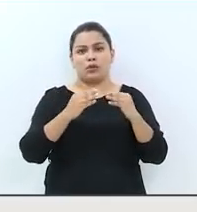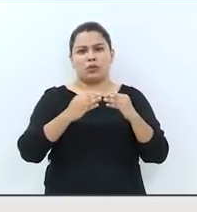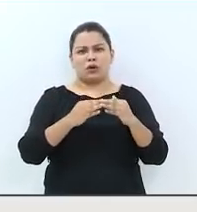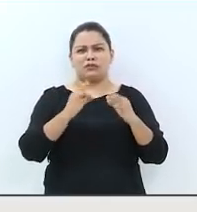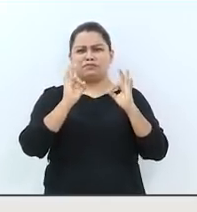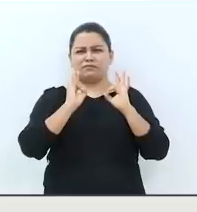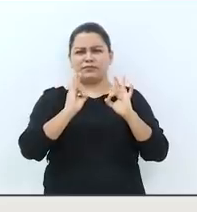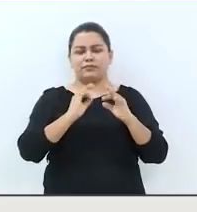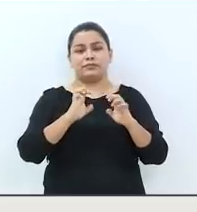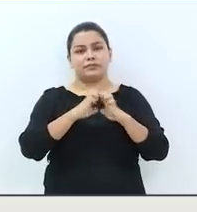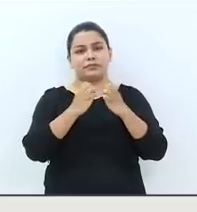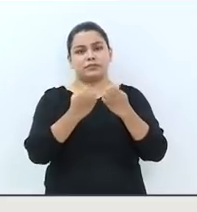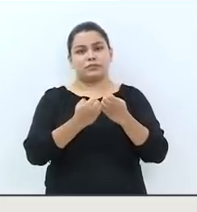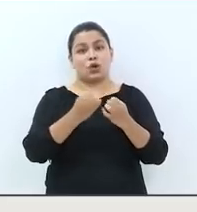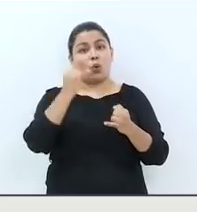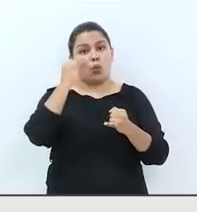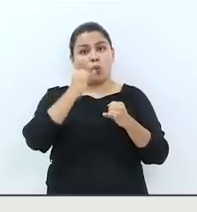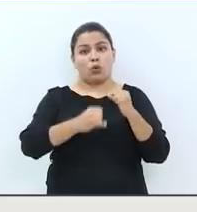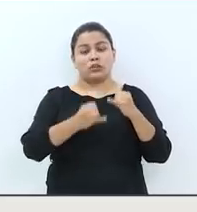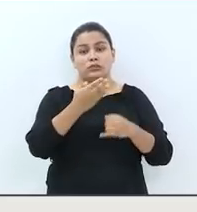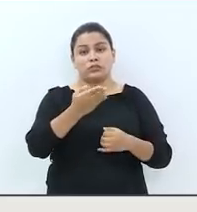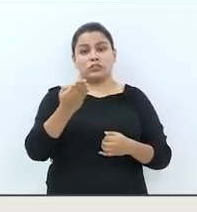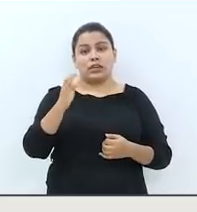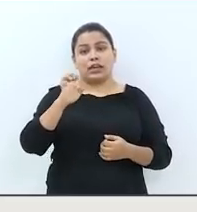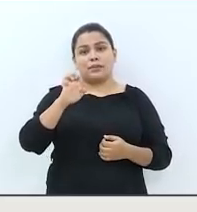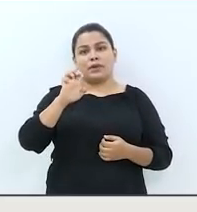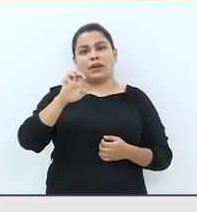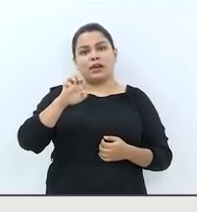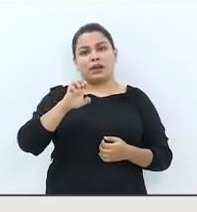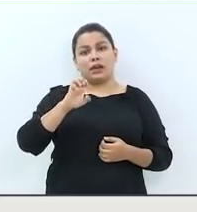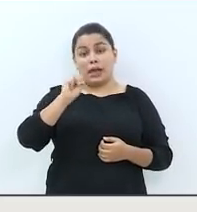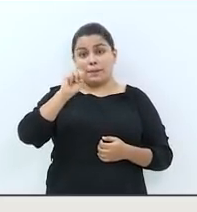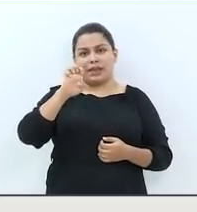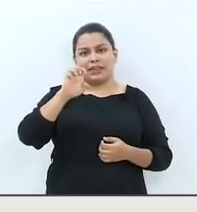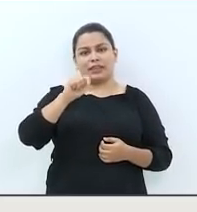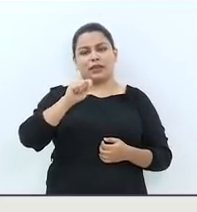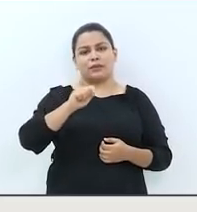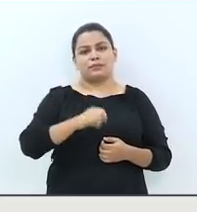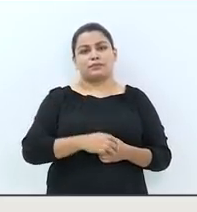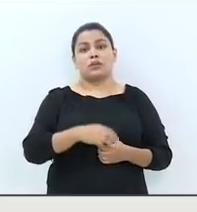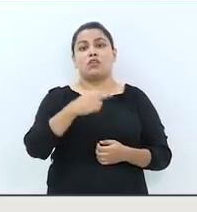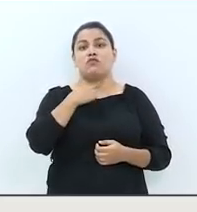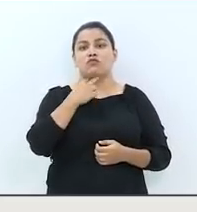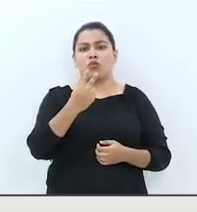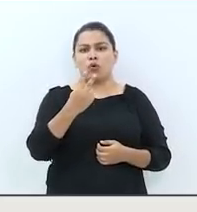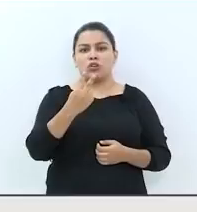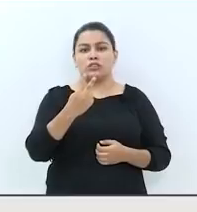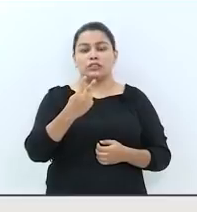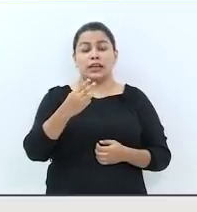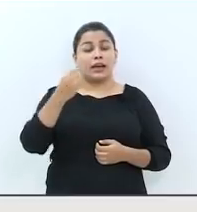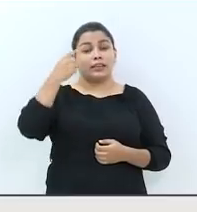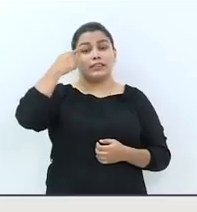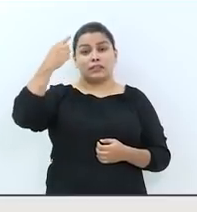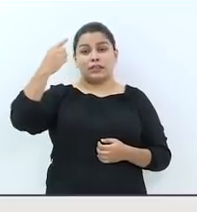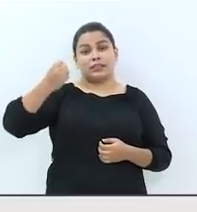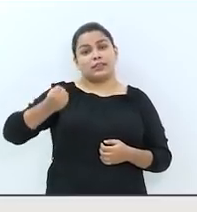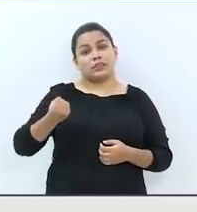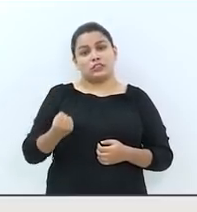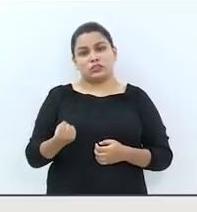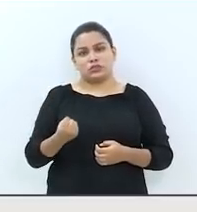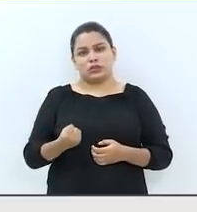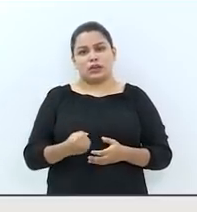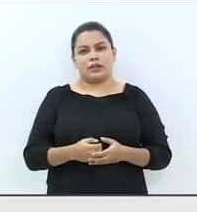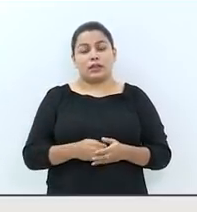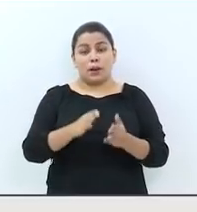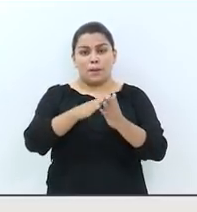equipazo. El último componente del MT es voz y perspectiva del estudiante. Como podemos revisar, es bastante,